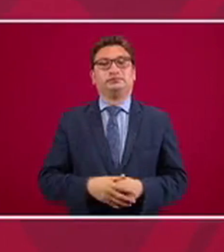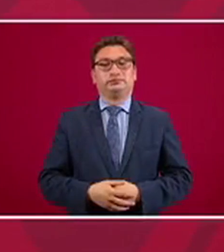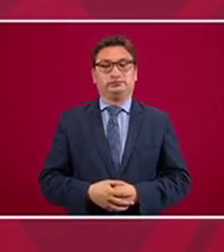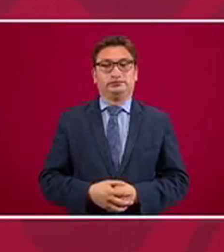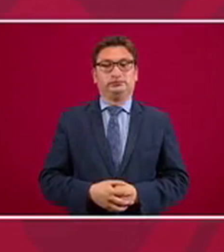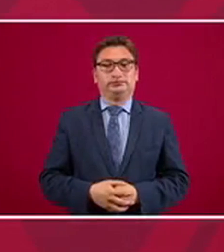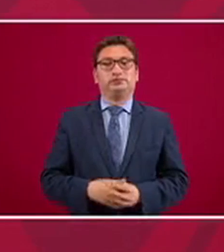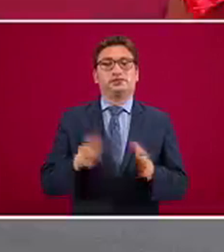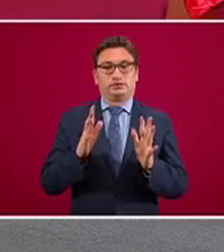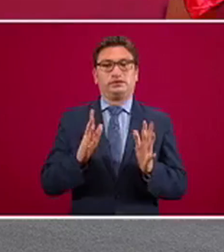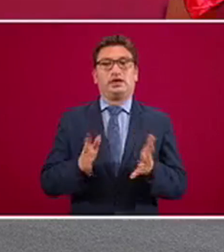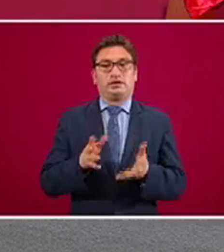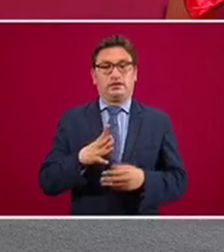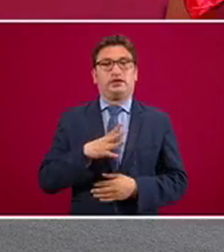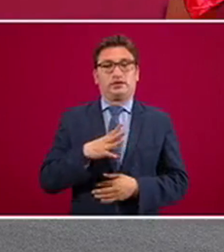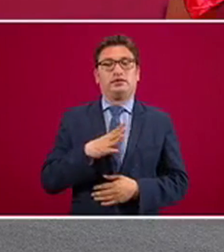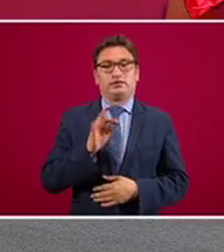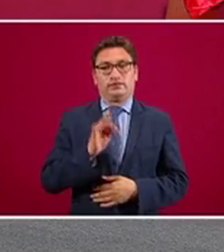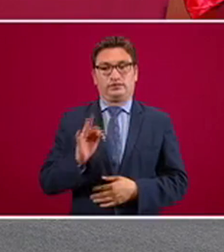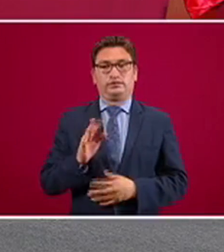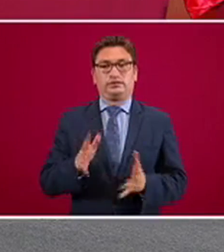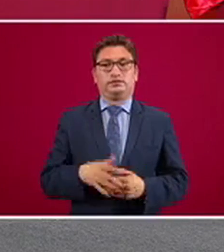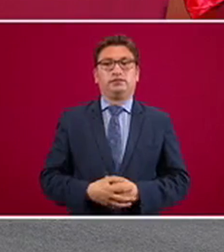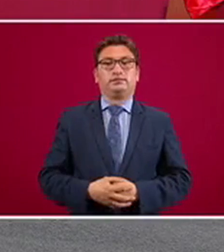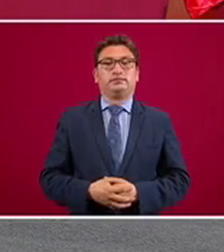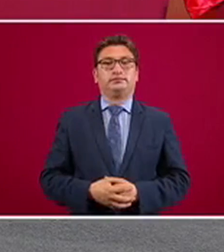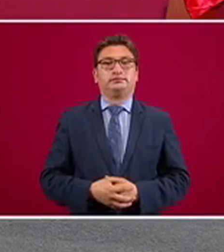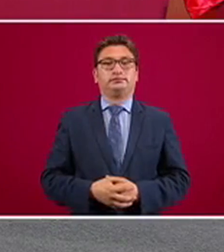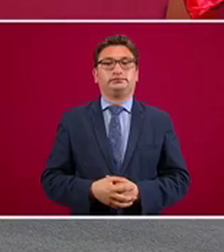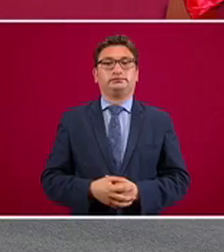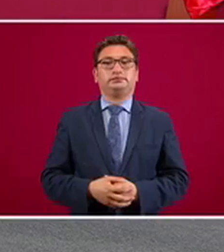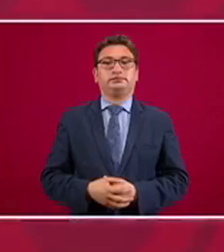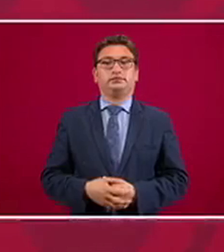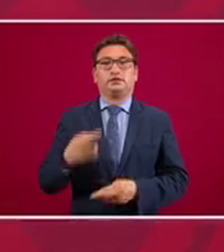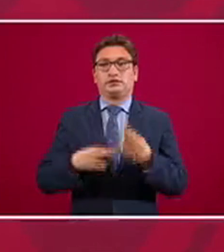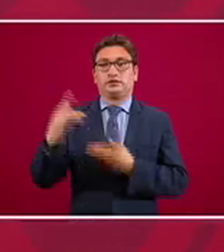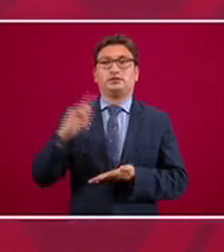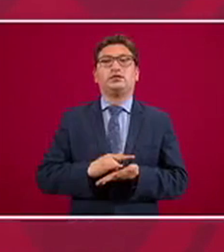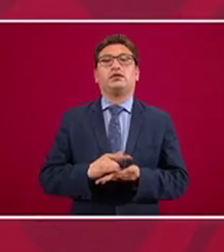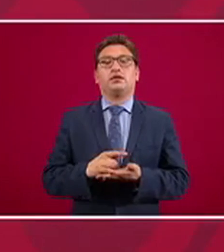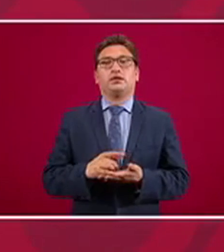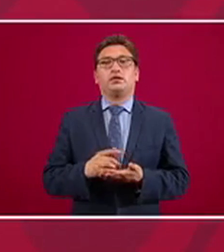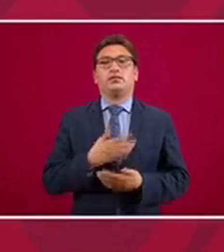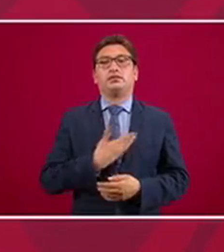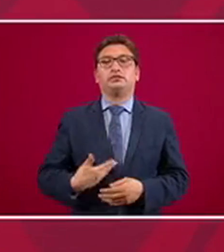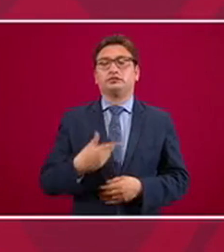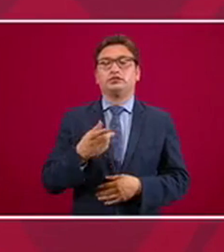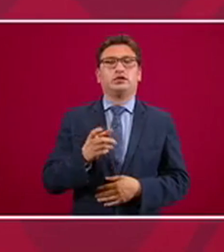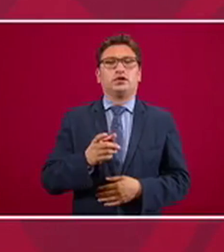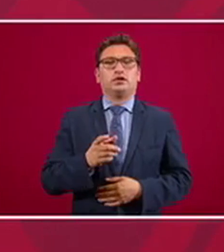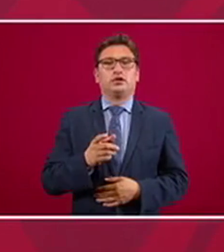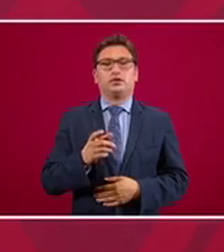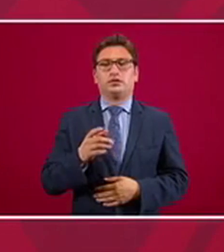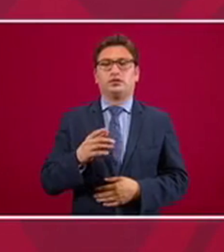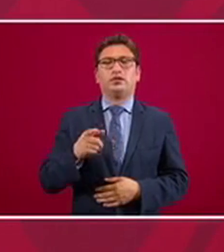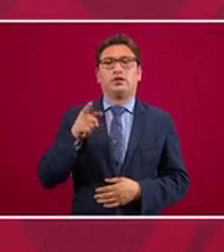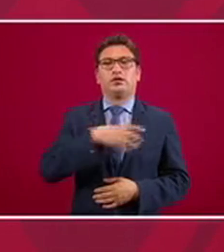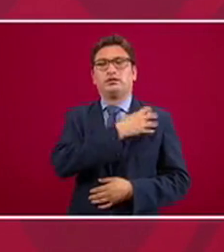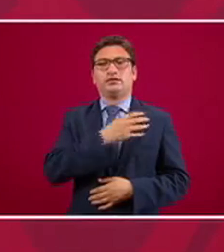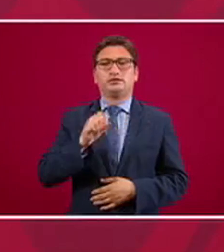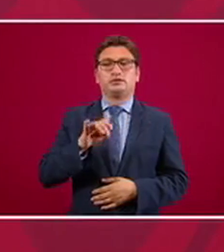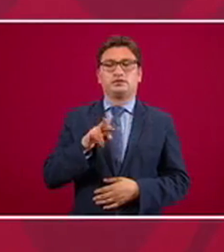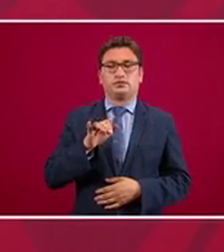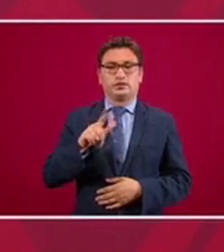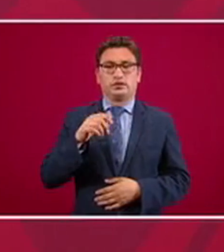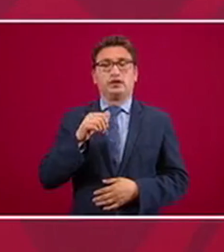Ya tengo la fecha. Sí, va a llegar en, me decía el general Sandoval, me